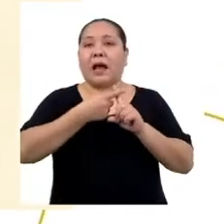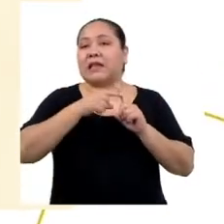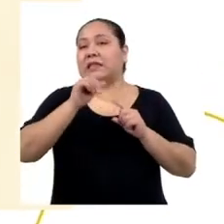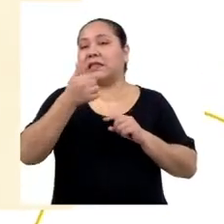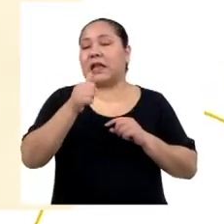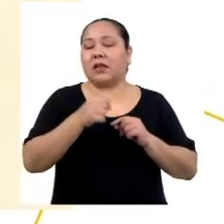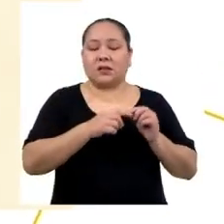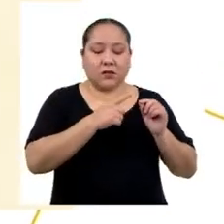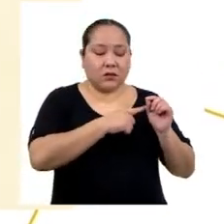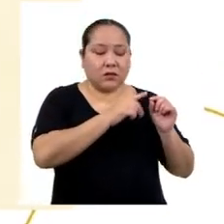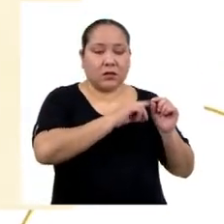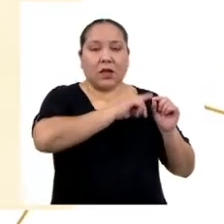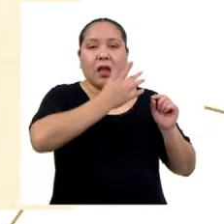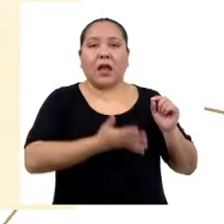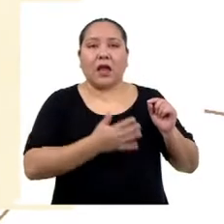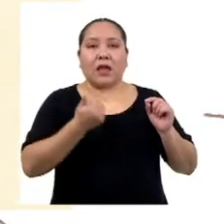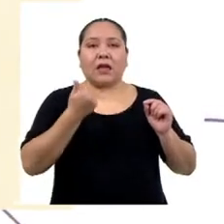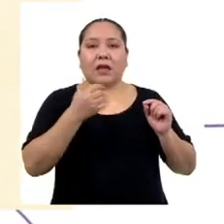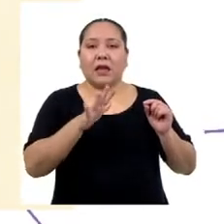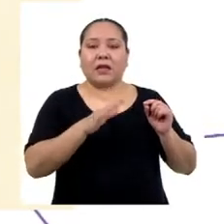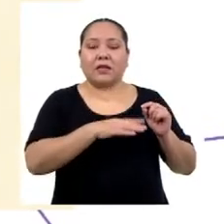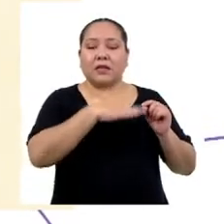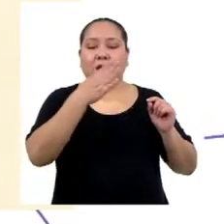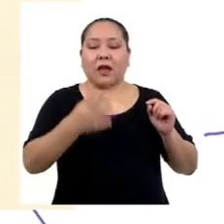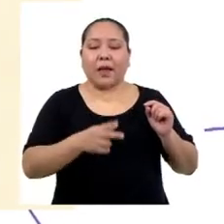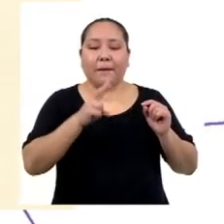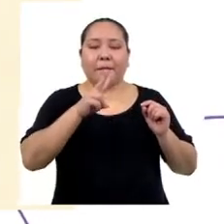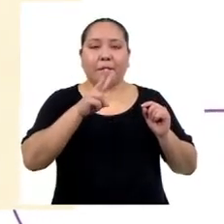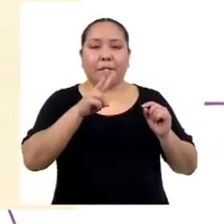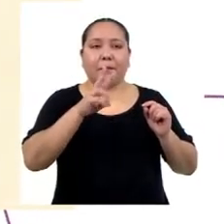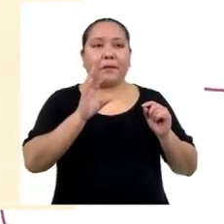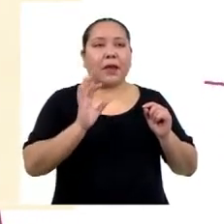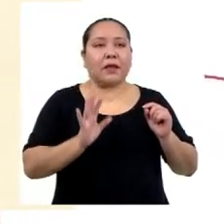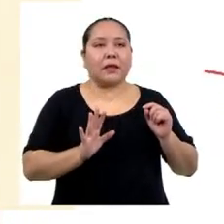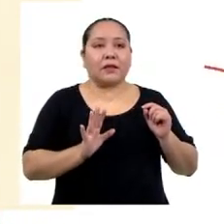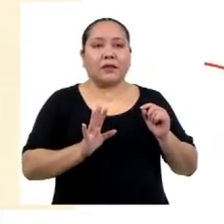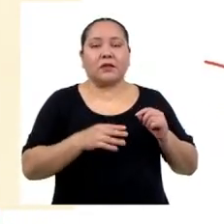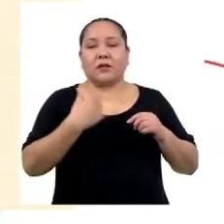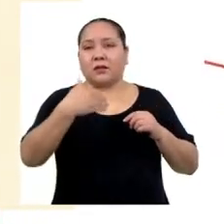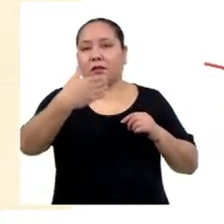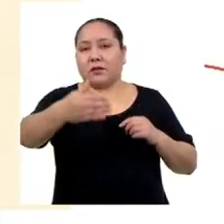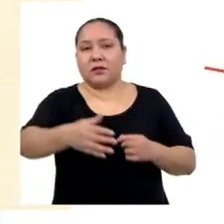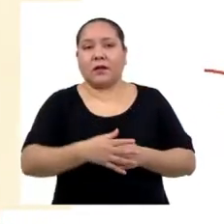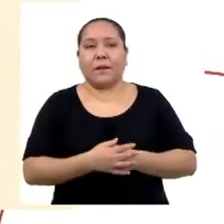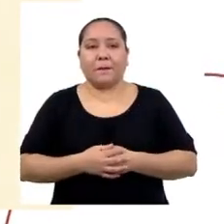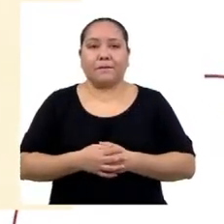10, el siguiente será 15, el que siga 25 y así en adelante.